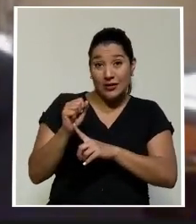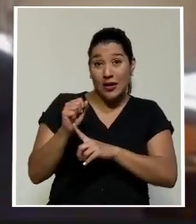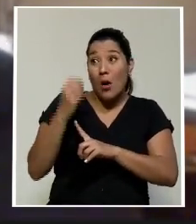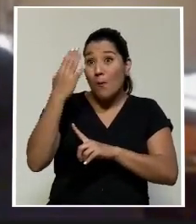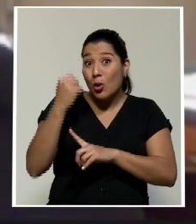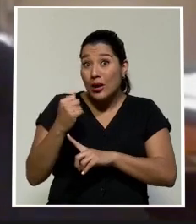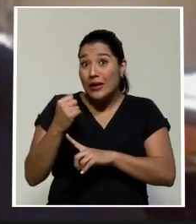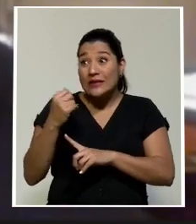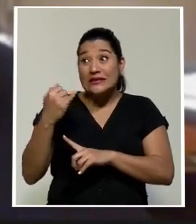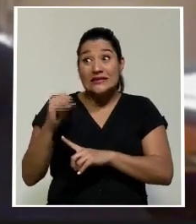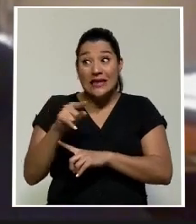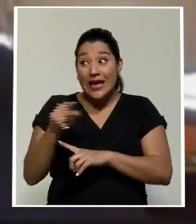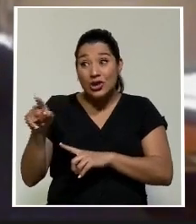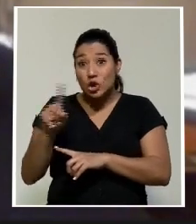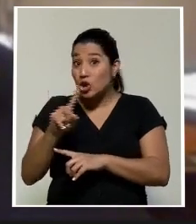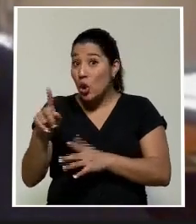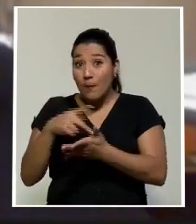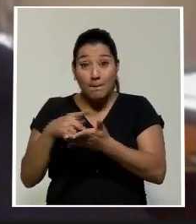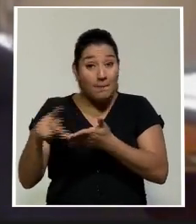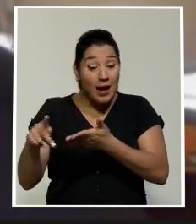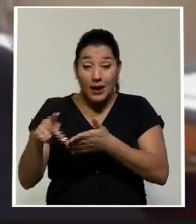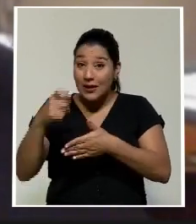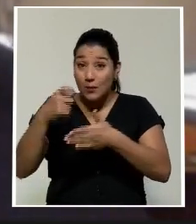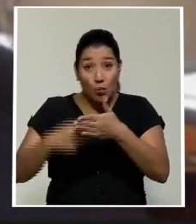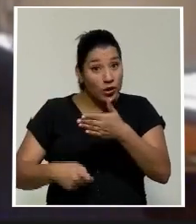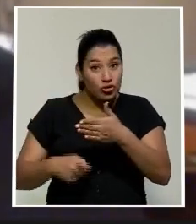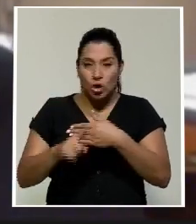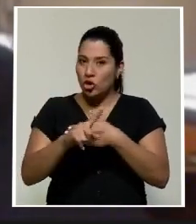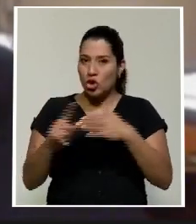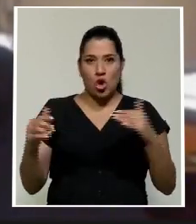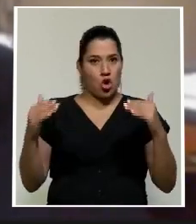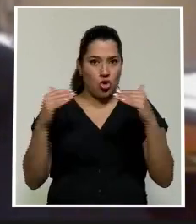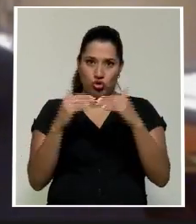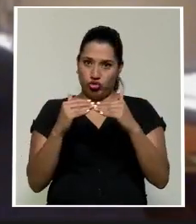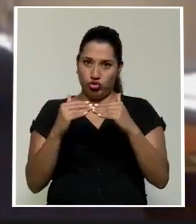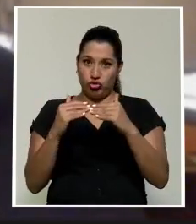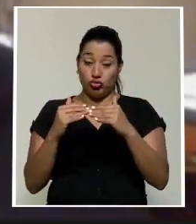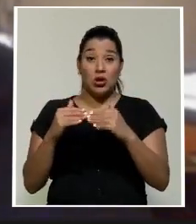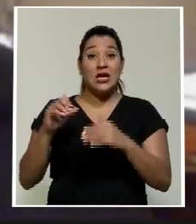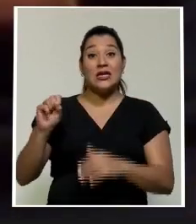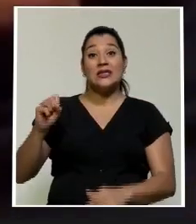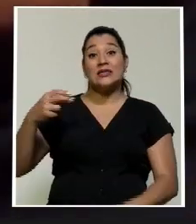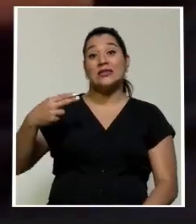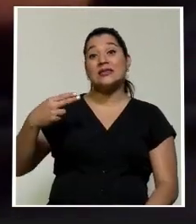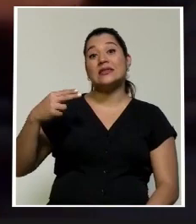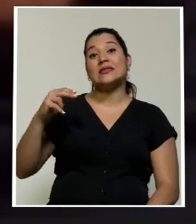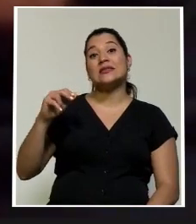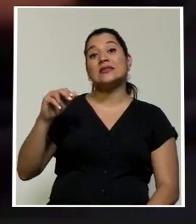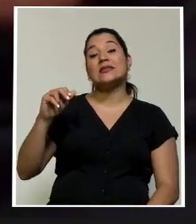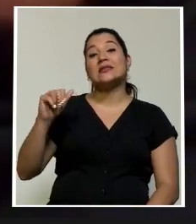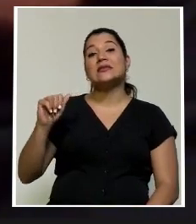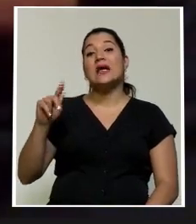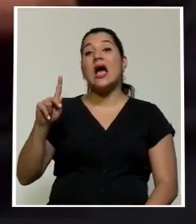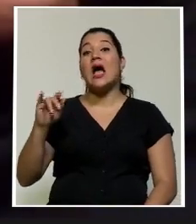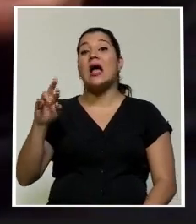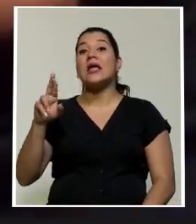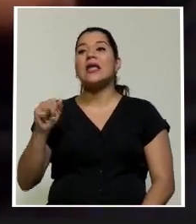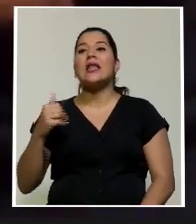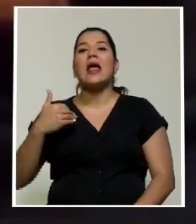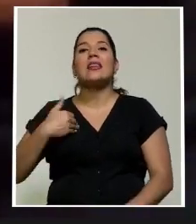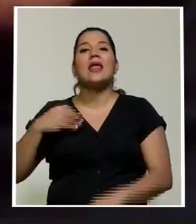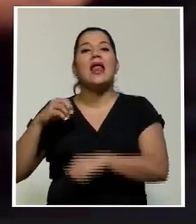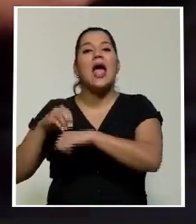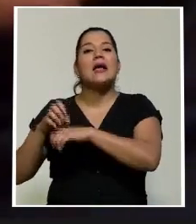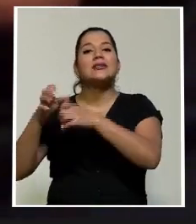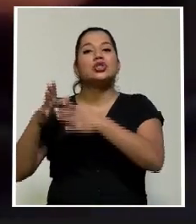desigual. Porque mientras que alguien como Shakira tiene 20.000 asesores que le dicen cómo pagar menos impuestos y cómo declarar aquí y allá,